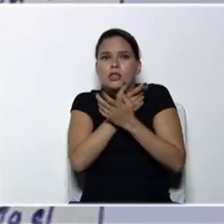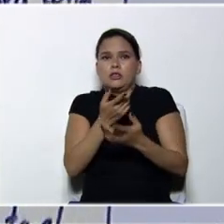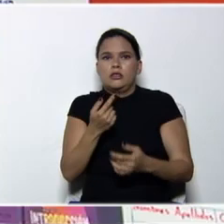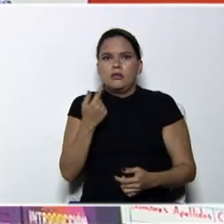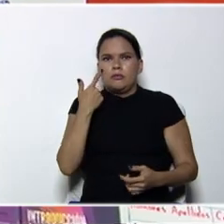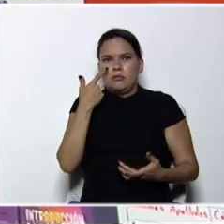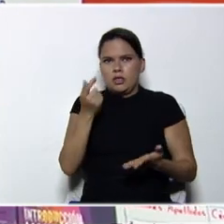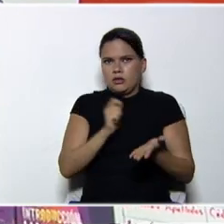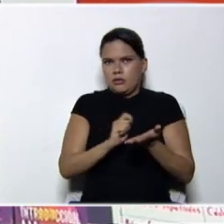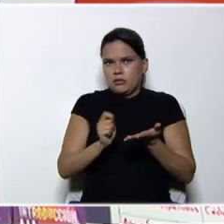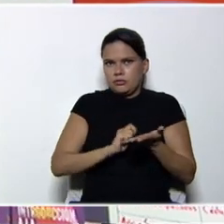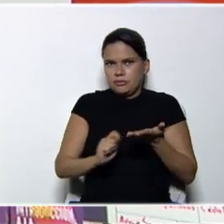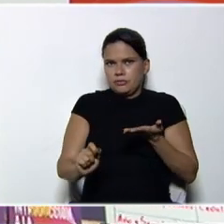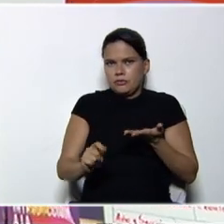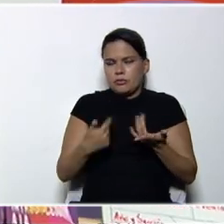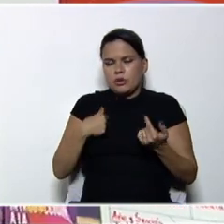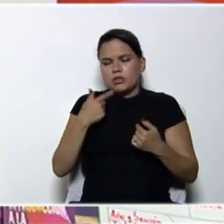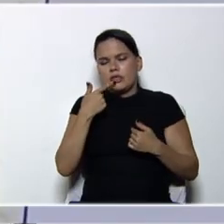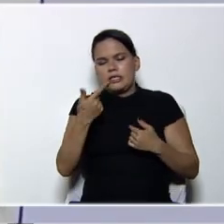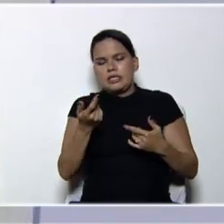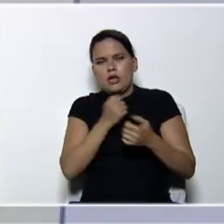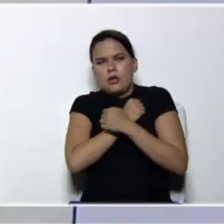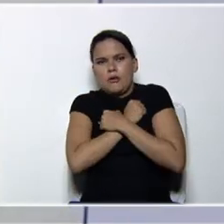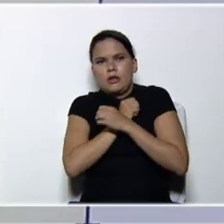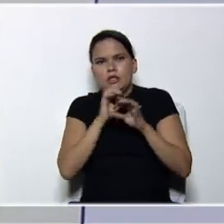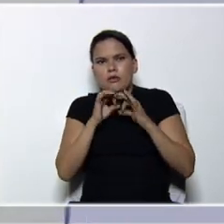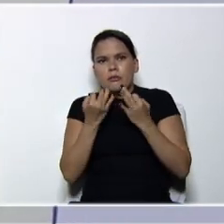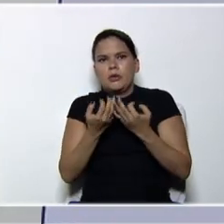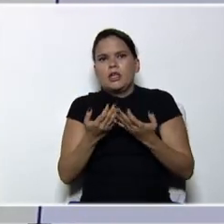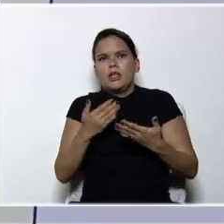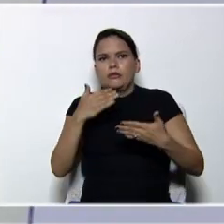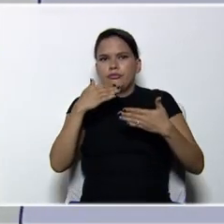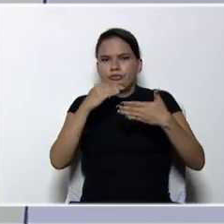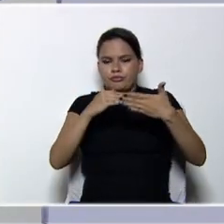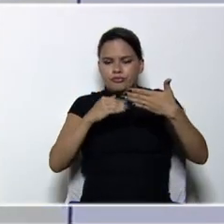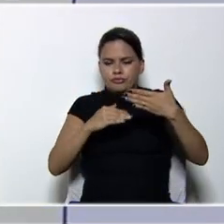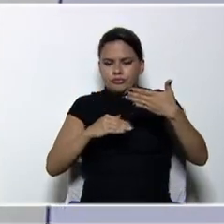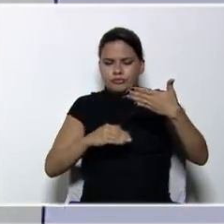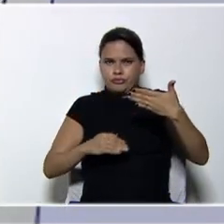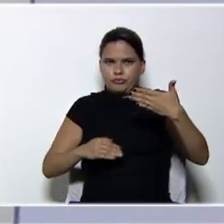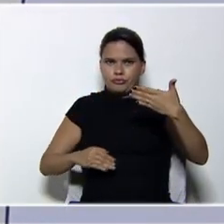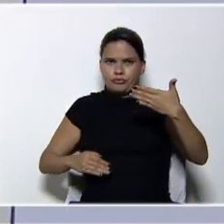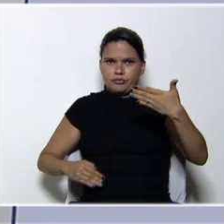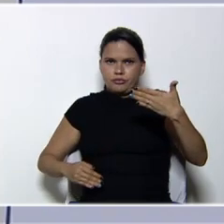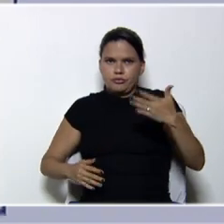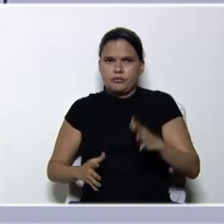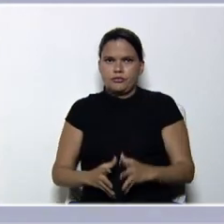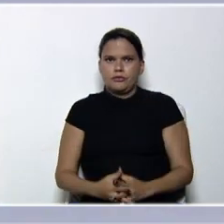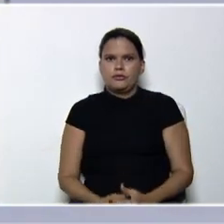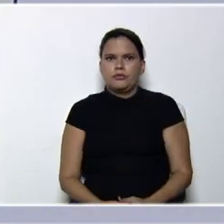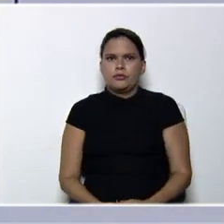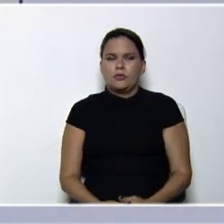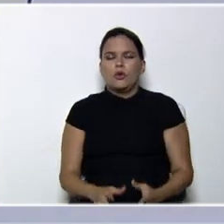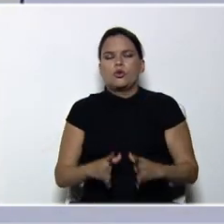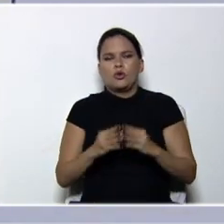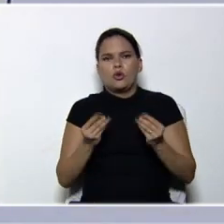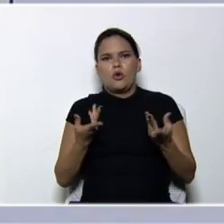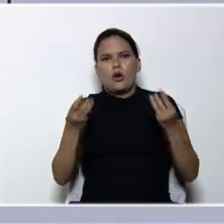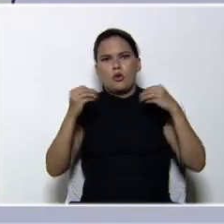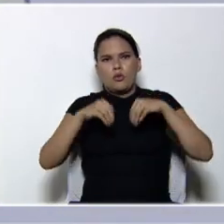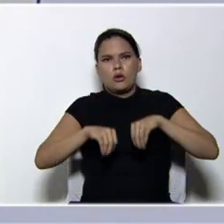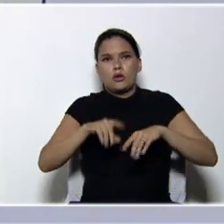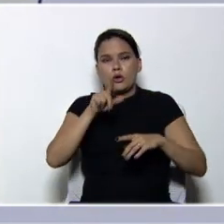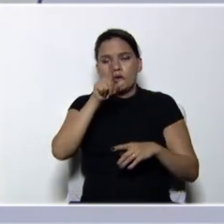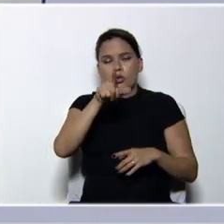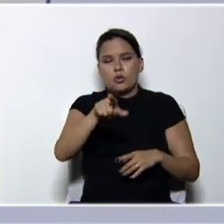coloco, por eso les hablaba del abrazo en familia. Y así sucesivamente, el resto de pasos o el resto de acuerdos a los que ustedes